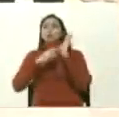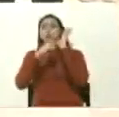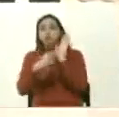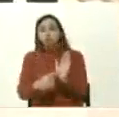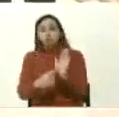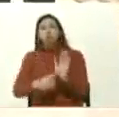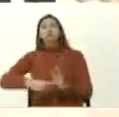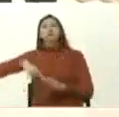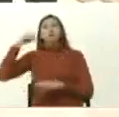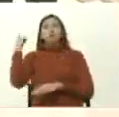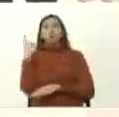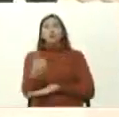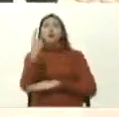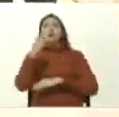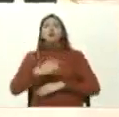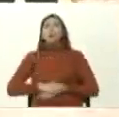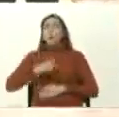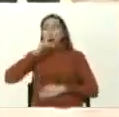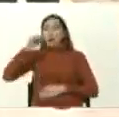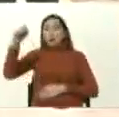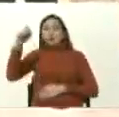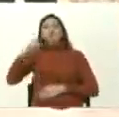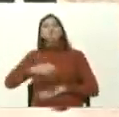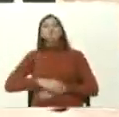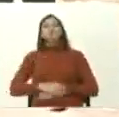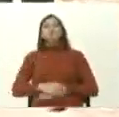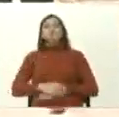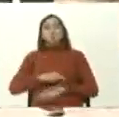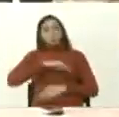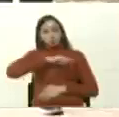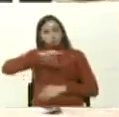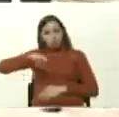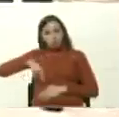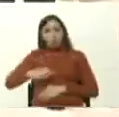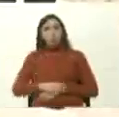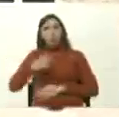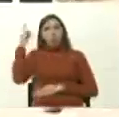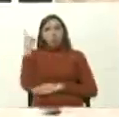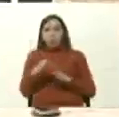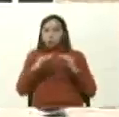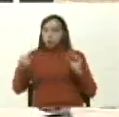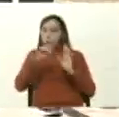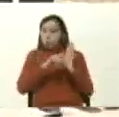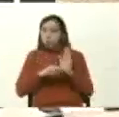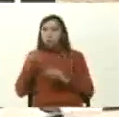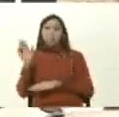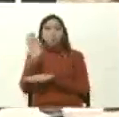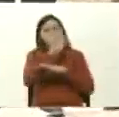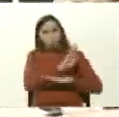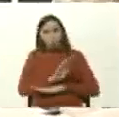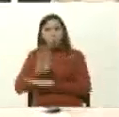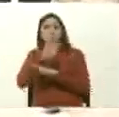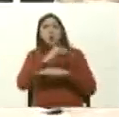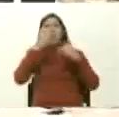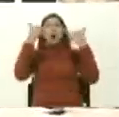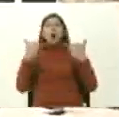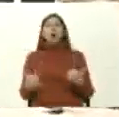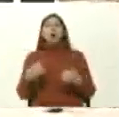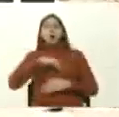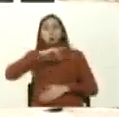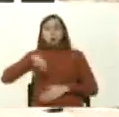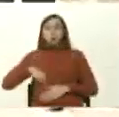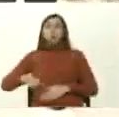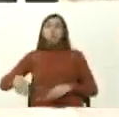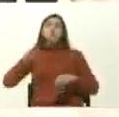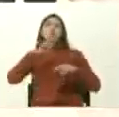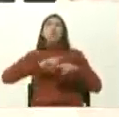dicho nuestro presidente Nicolás Maduro Moros, cumpliendo con todas las normas de bioseguridad, hoy nuestros